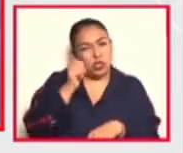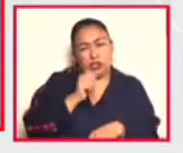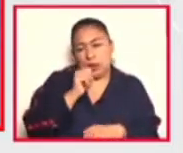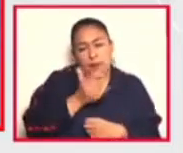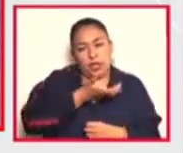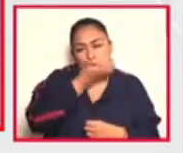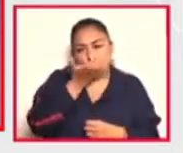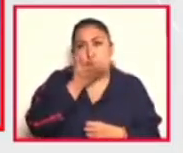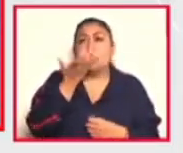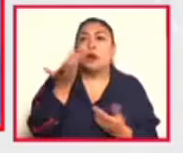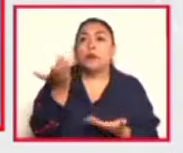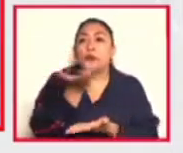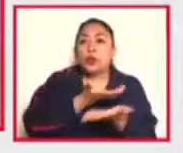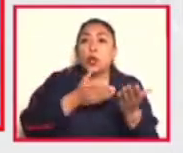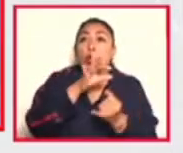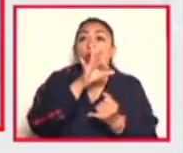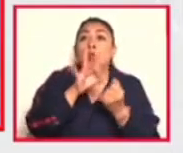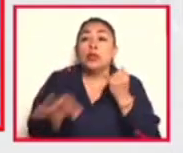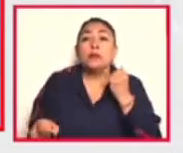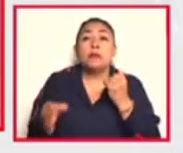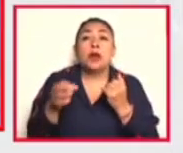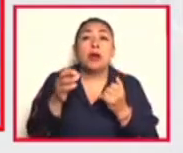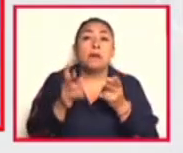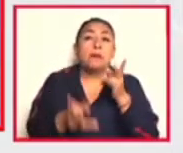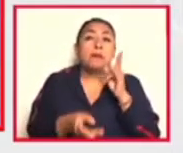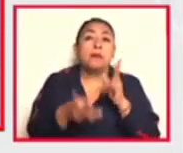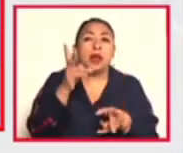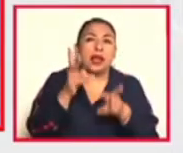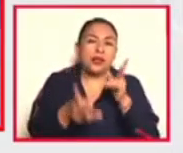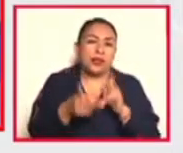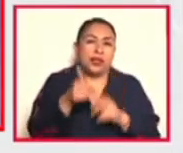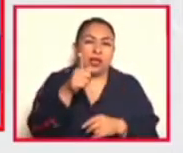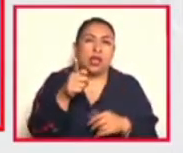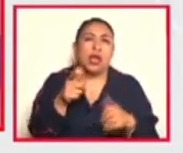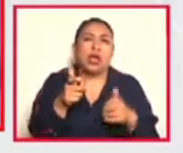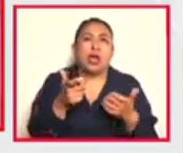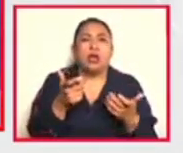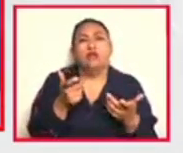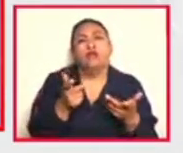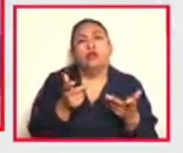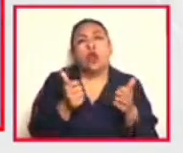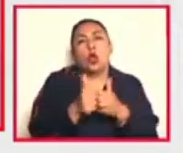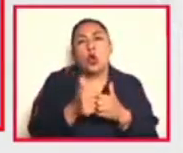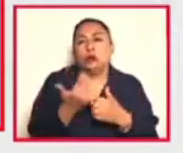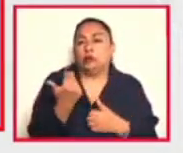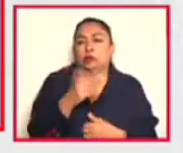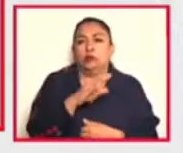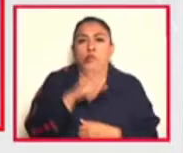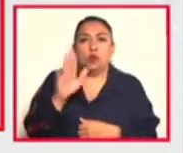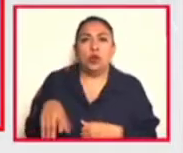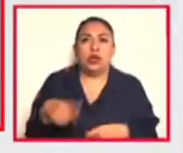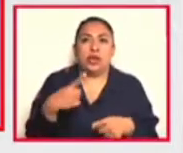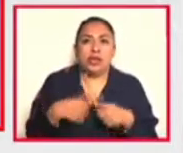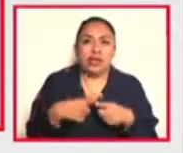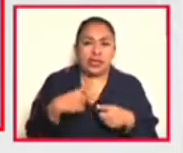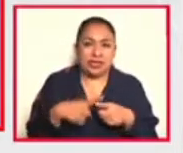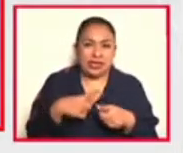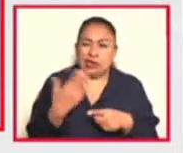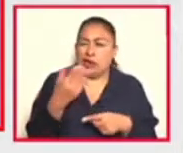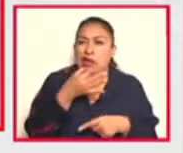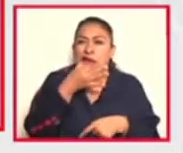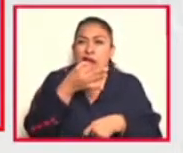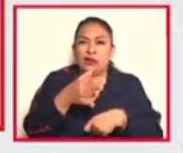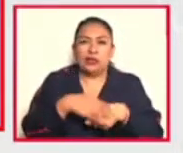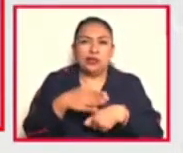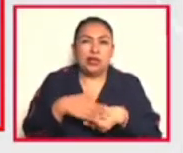a compartir la última conversación que tuvo, una charla con el recientemente fallecido, que acabamos de anunciárselos hace